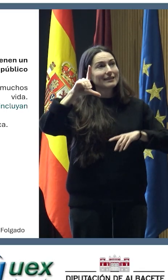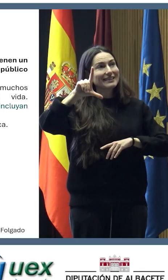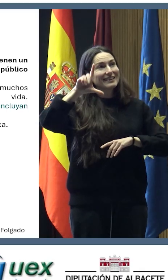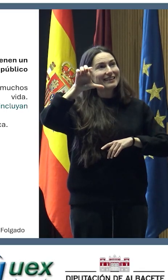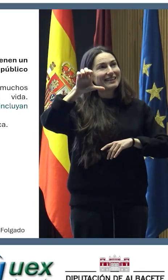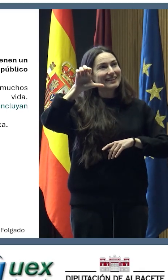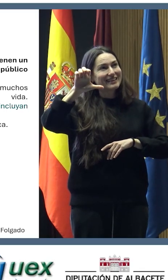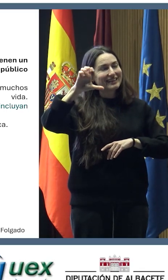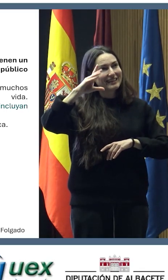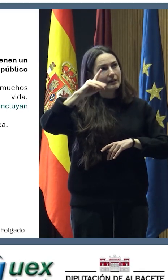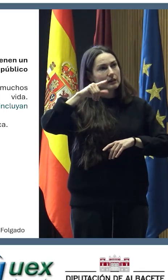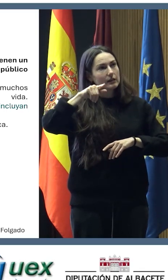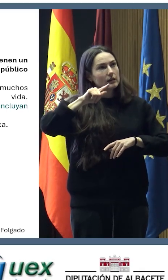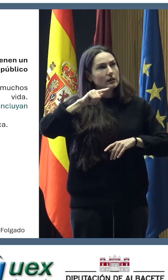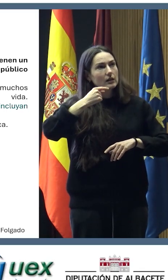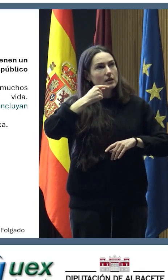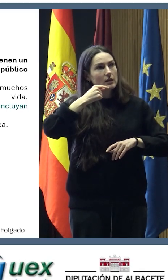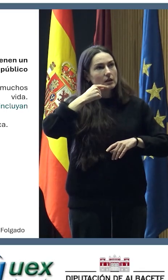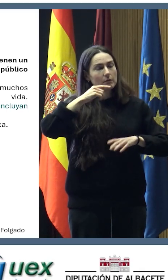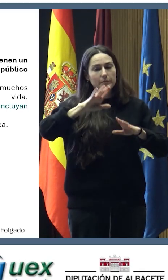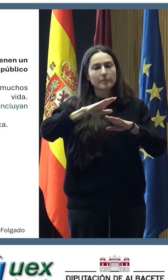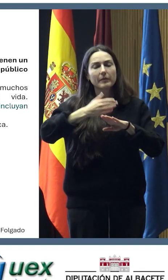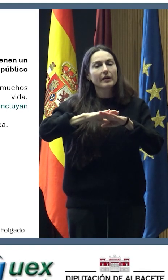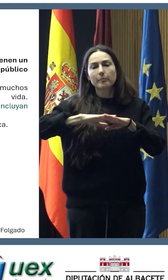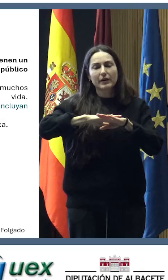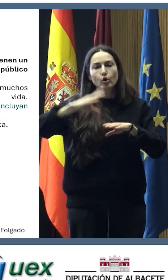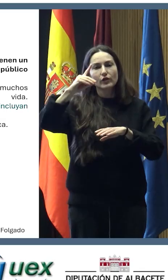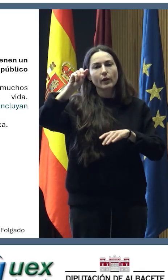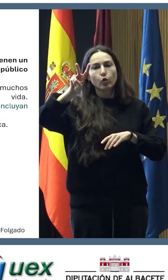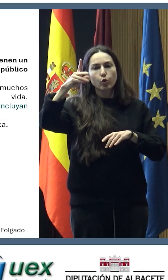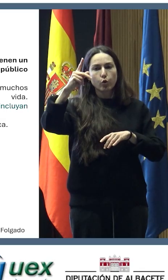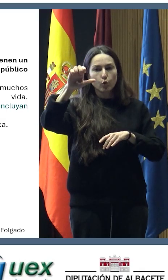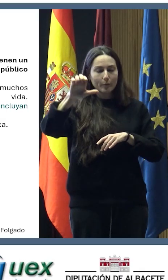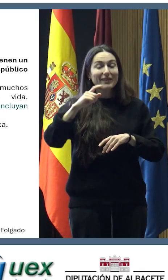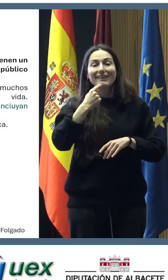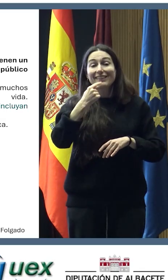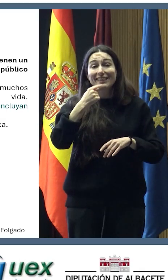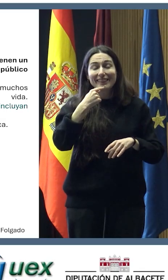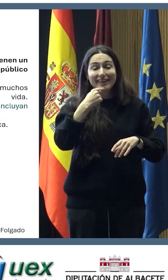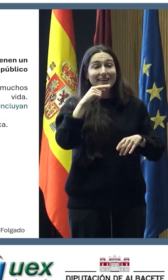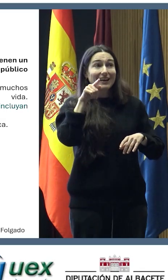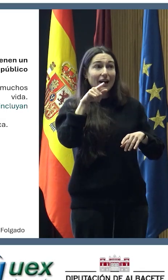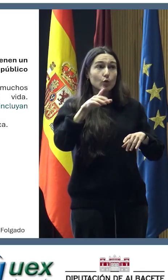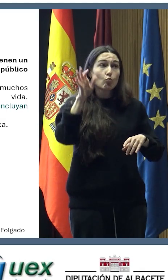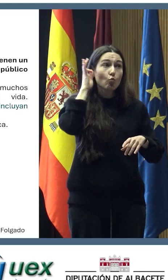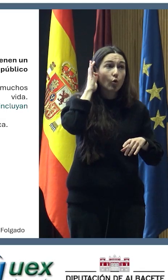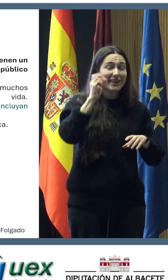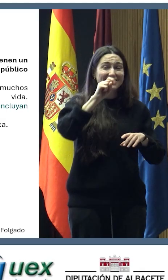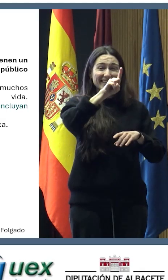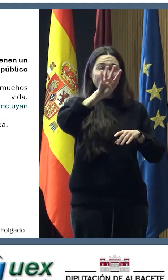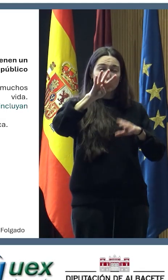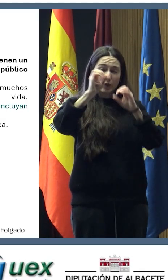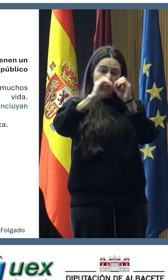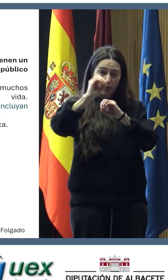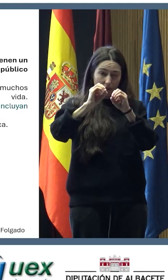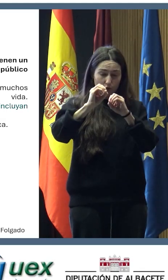revela una realidad preocupante. Dice, las mujeres tienen un 14% menos de probabilidades que